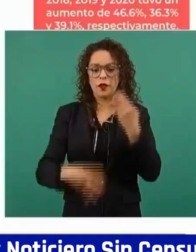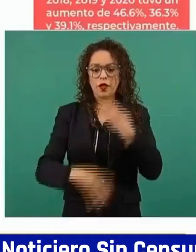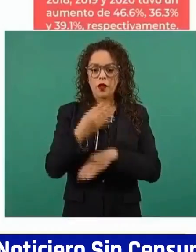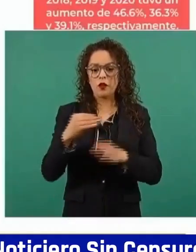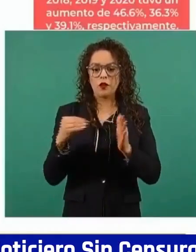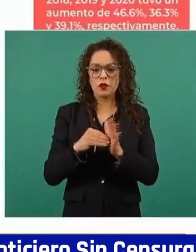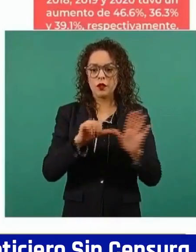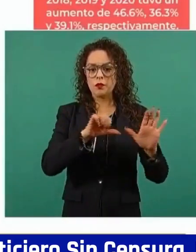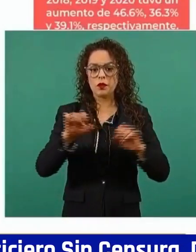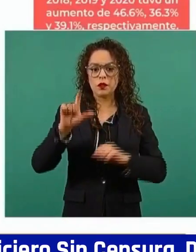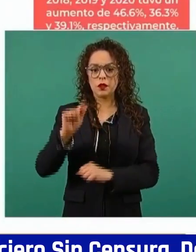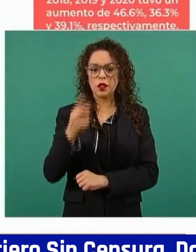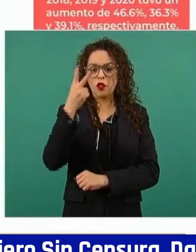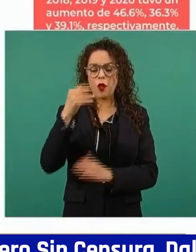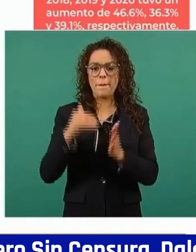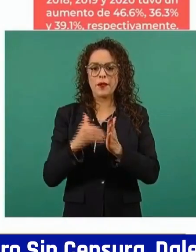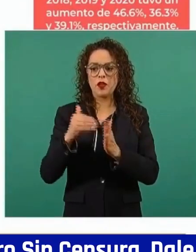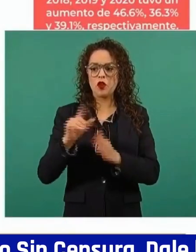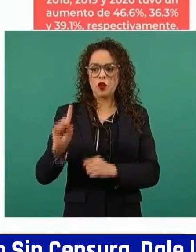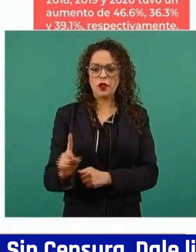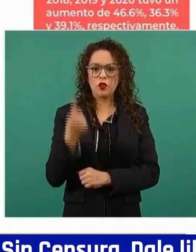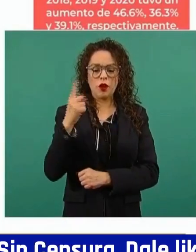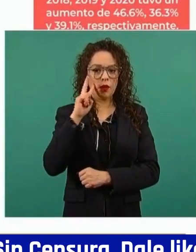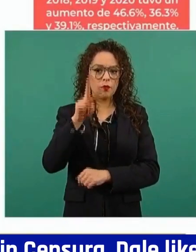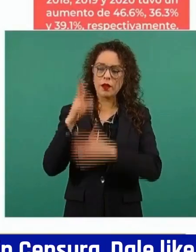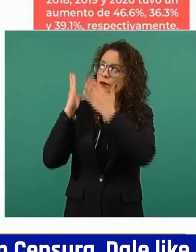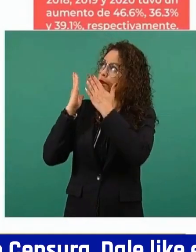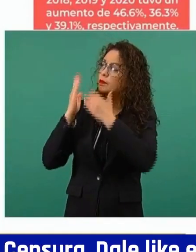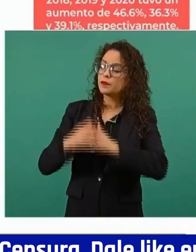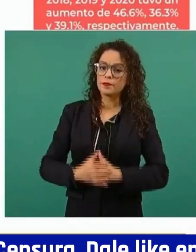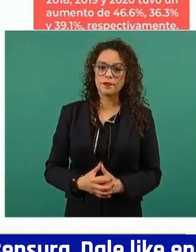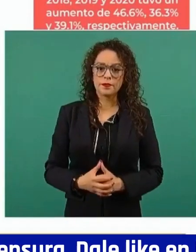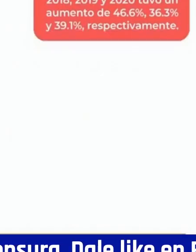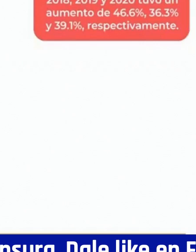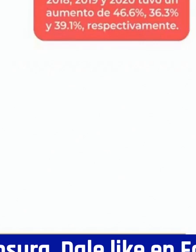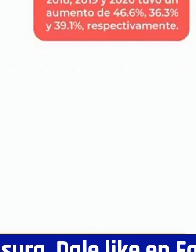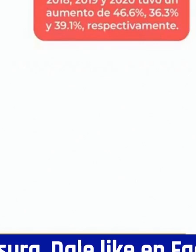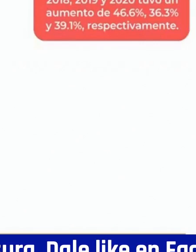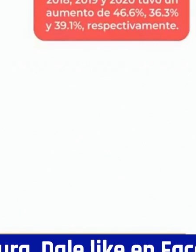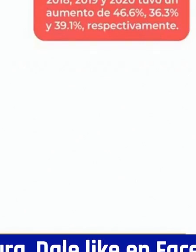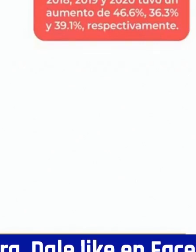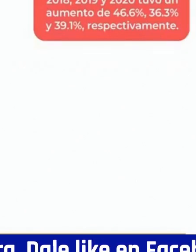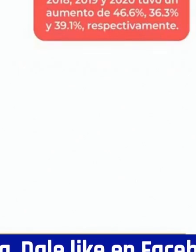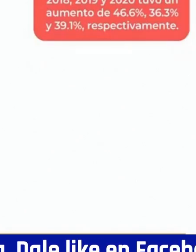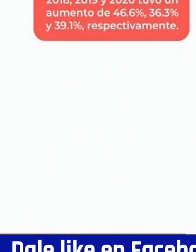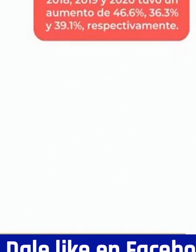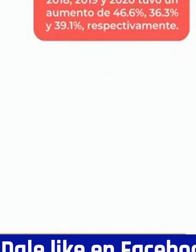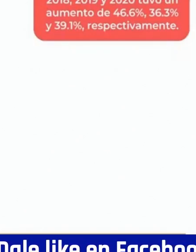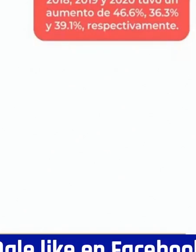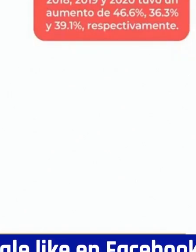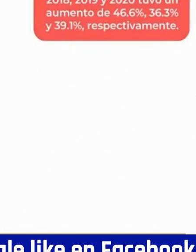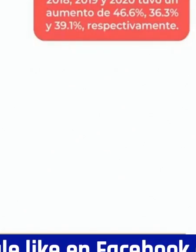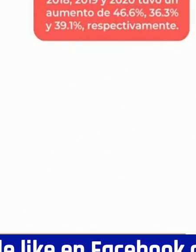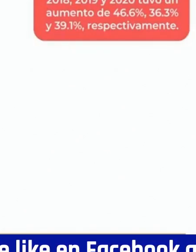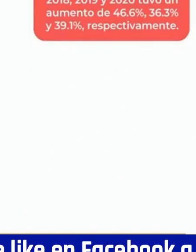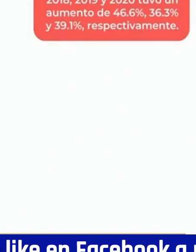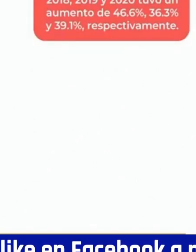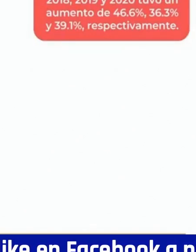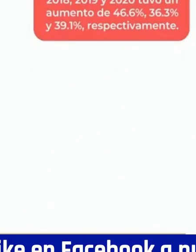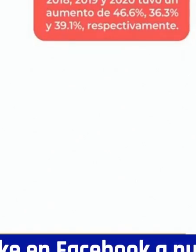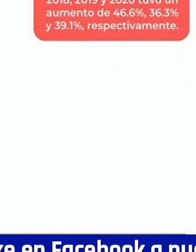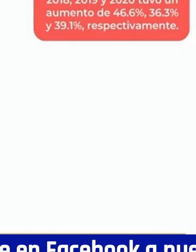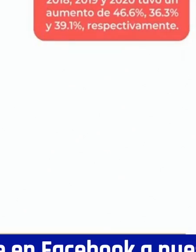14.672 millones de dólares, colocándose por arriba de los tres años anteriores. Esto refleja un aumento